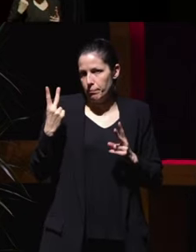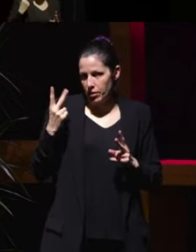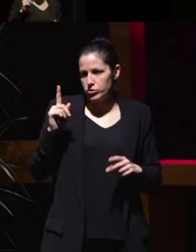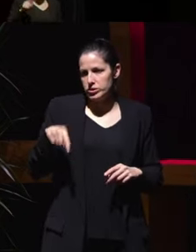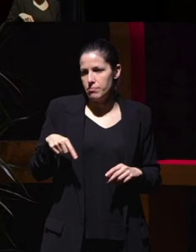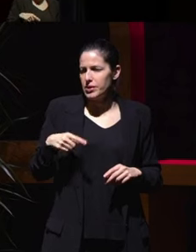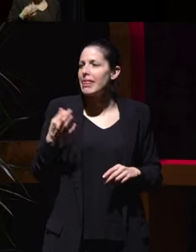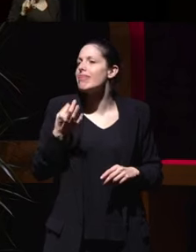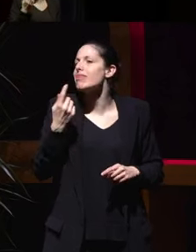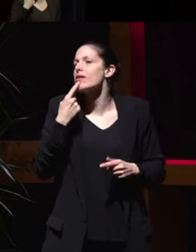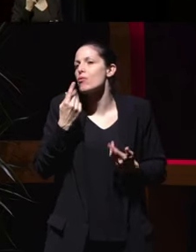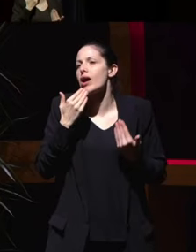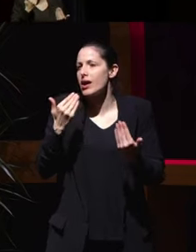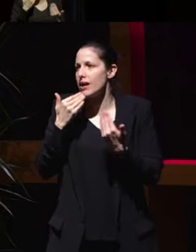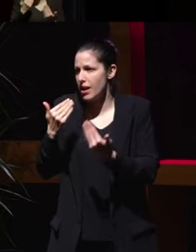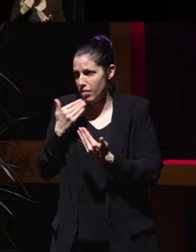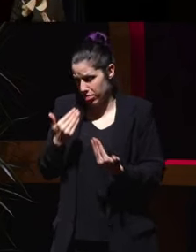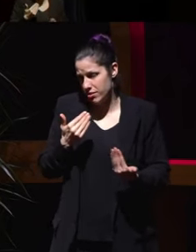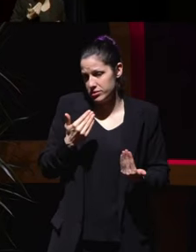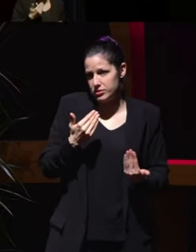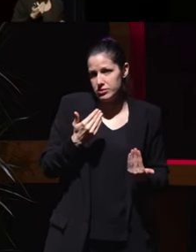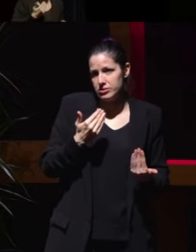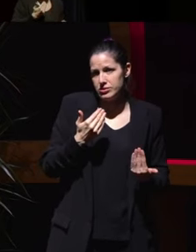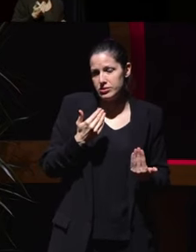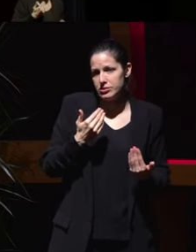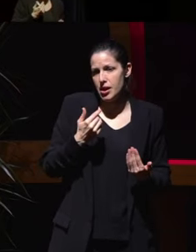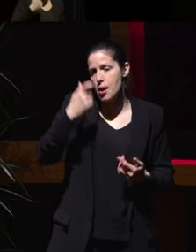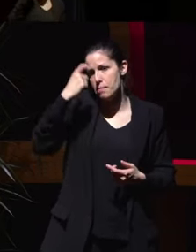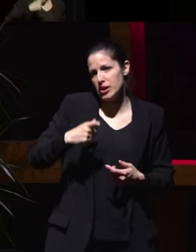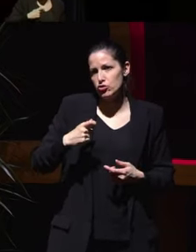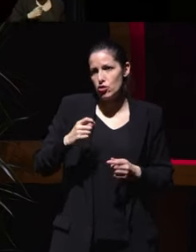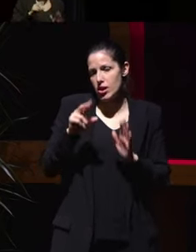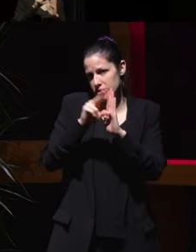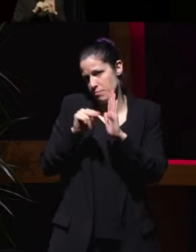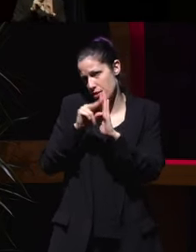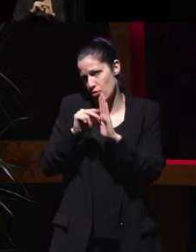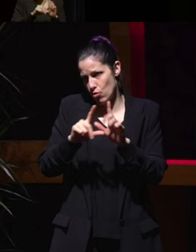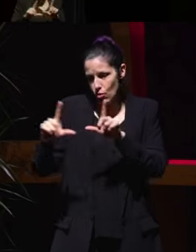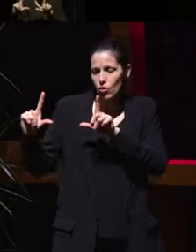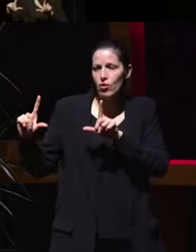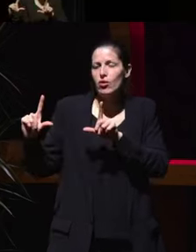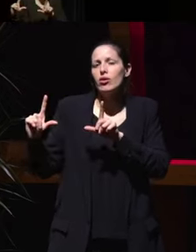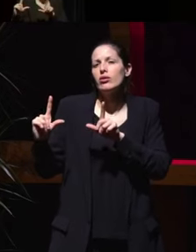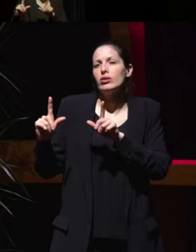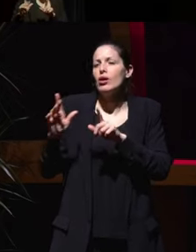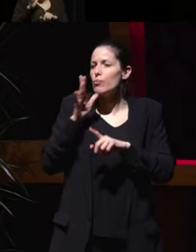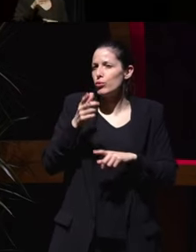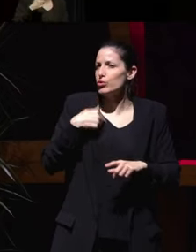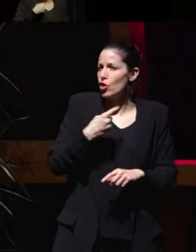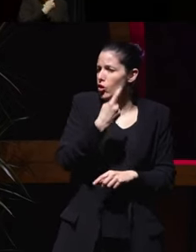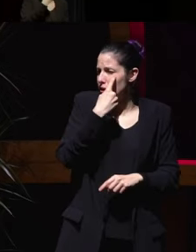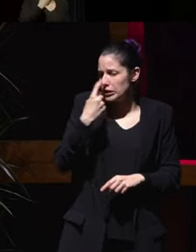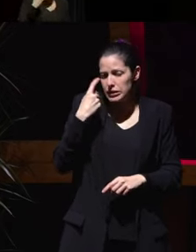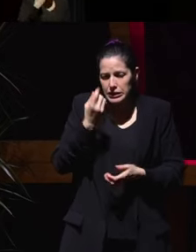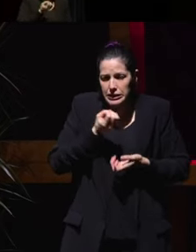dar as grazas a todas as persoas que ides a ver a continuación, porque a miña testemunha esta que estou vos a contar é todo o que eu vivín,